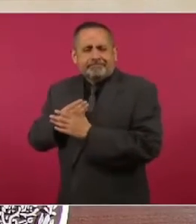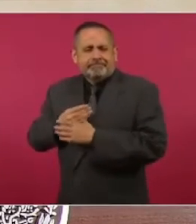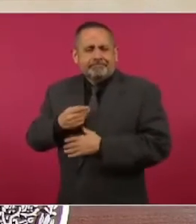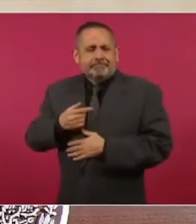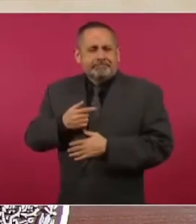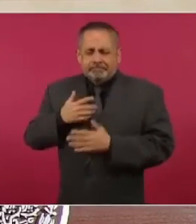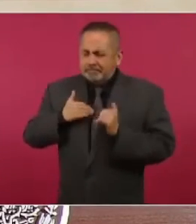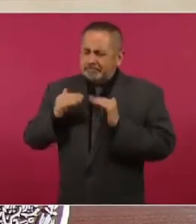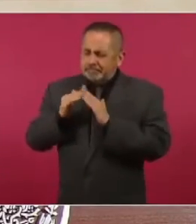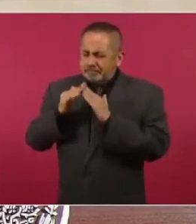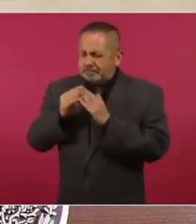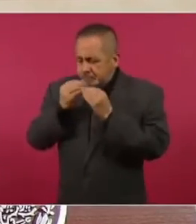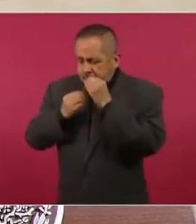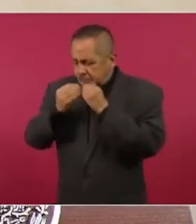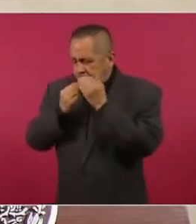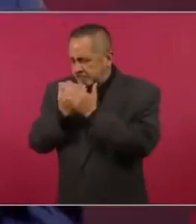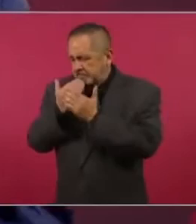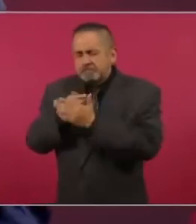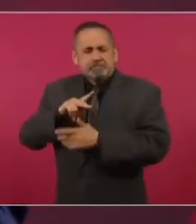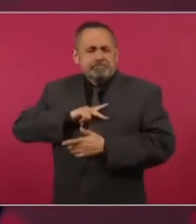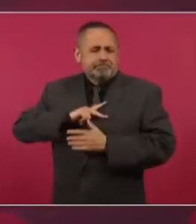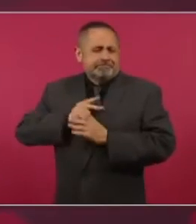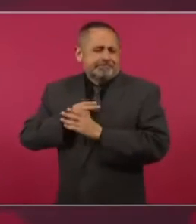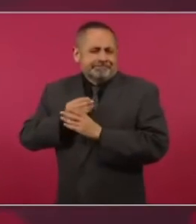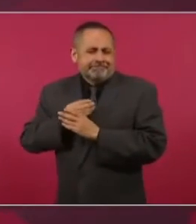en mi casa,